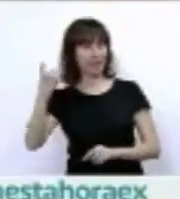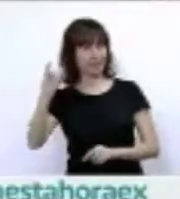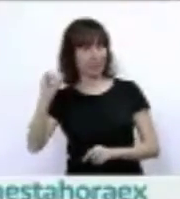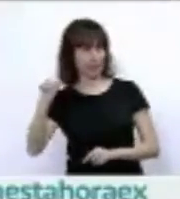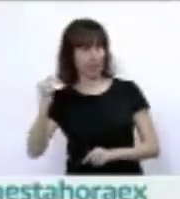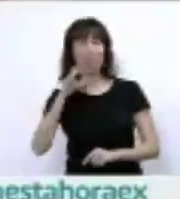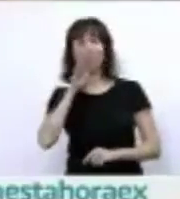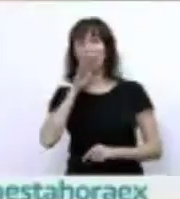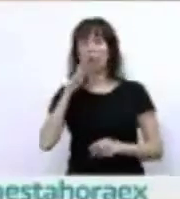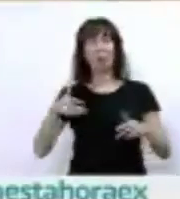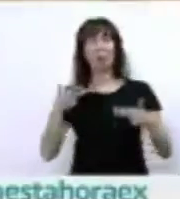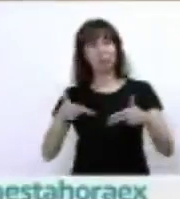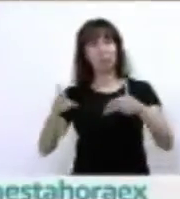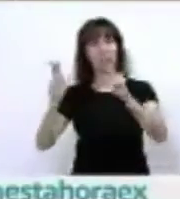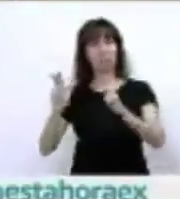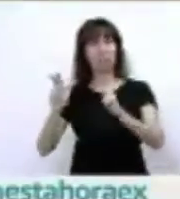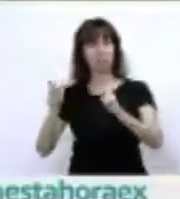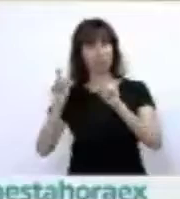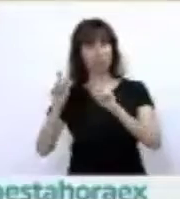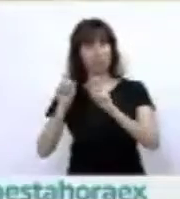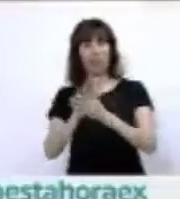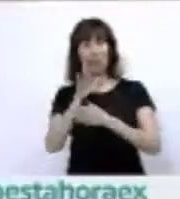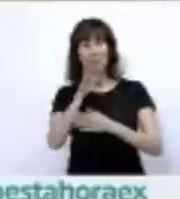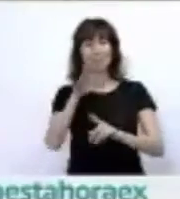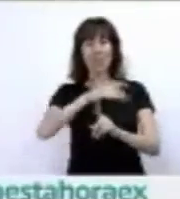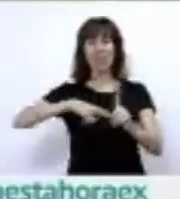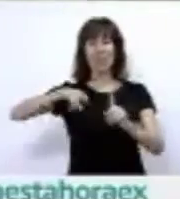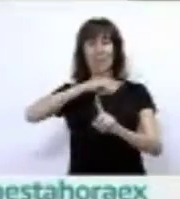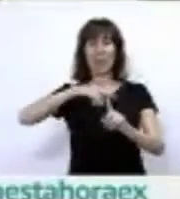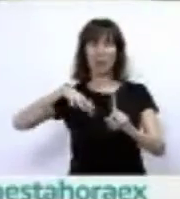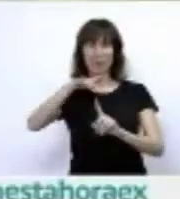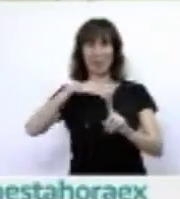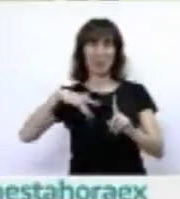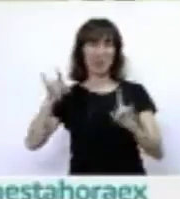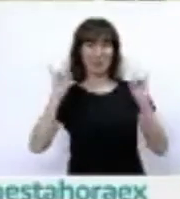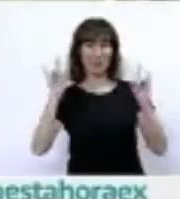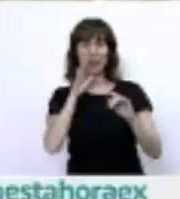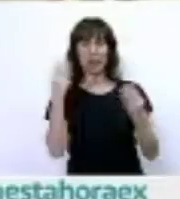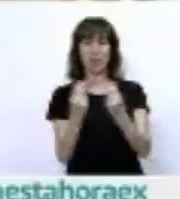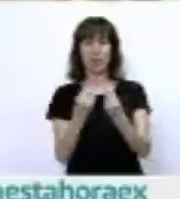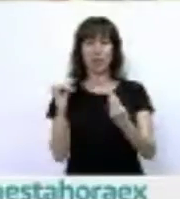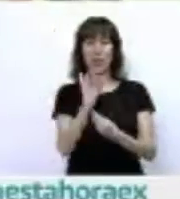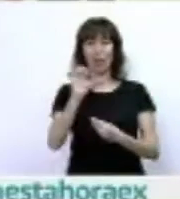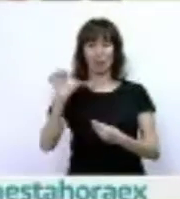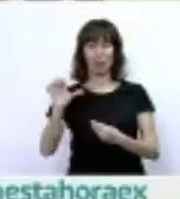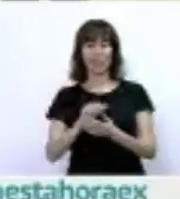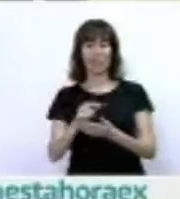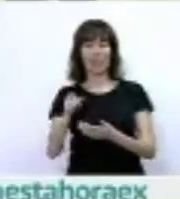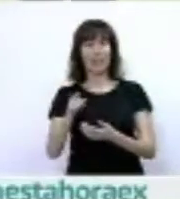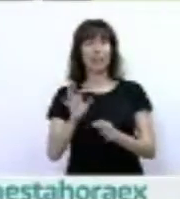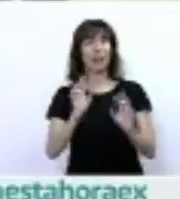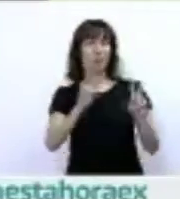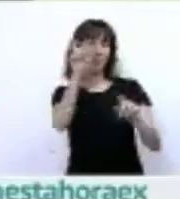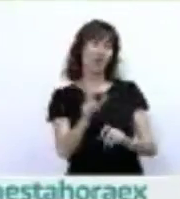estos niños, de estos mayores, y también para evitar estos ruidos de ambiente de la actuación, estamos con José. ¿Cómo, José? Vente para allá, vamos fuera. Es uno de los